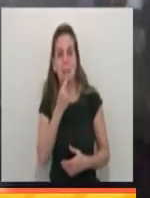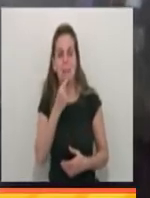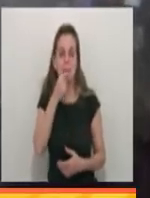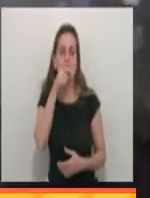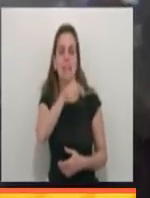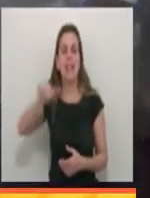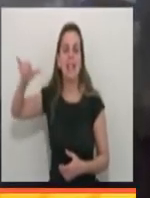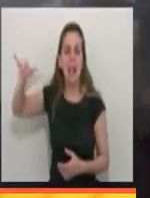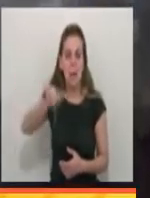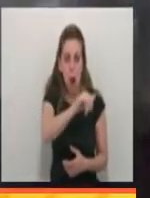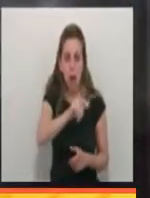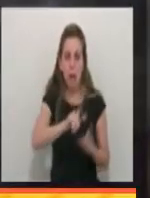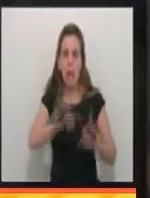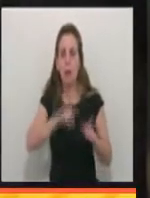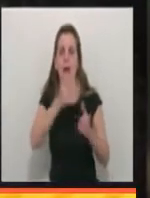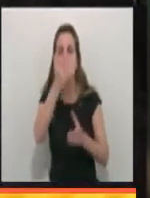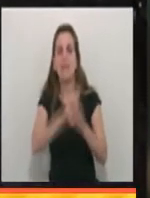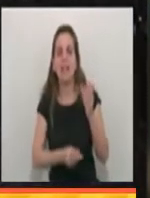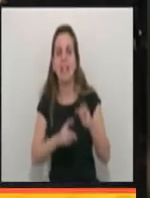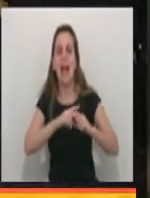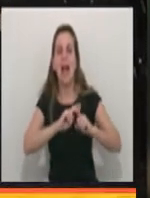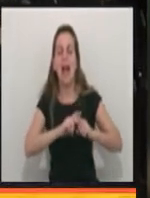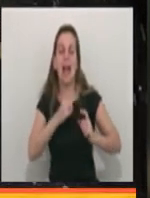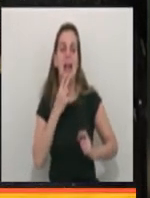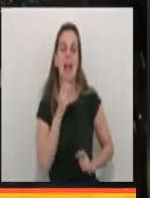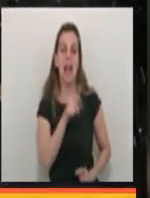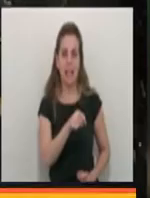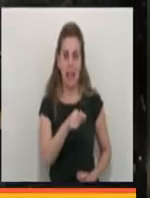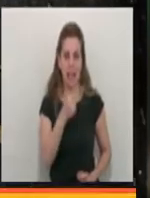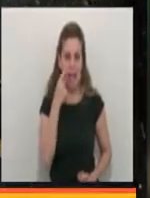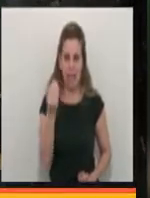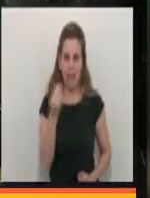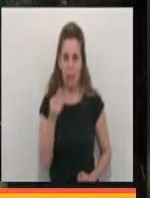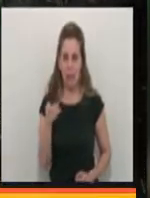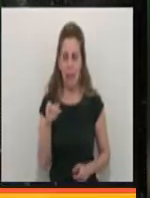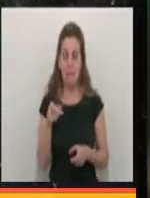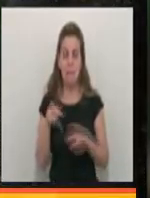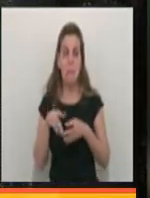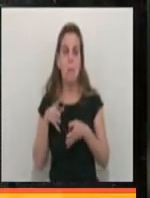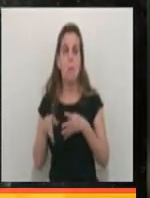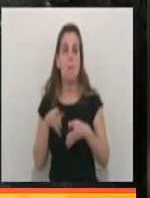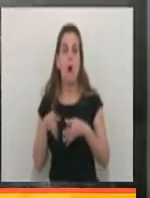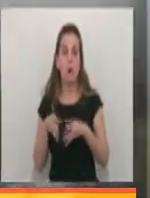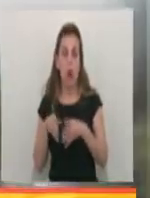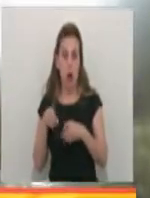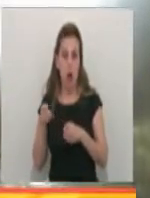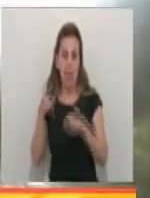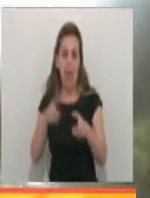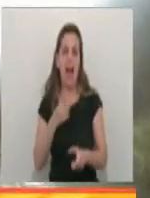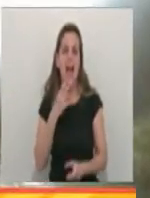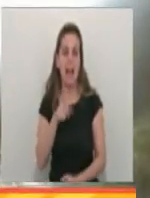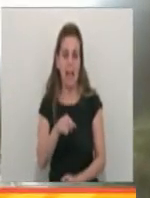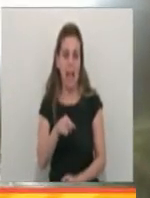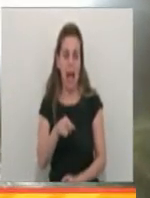los motores son los que generan la electricidad, ¿tá? Bien, si ha habido alguna falla eléctrica fuerte, tiene que